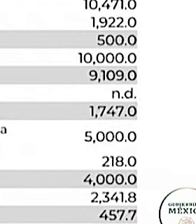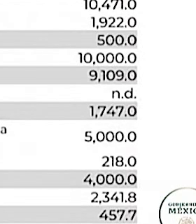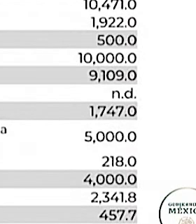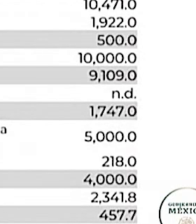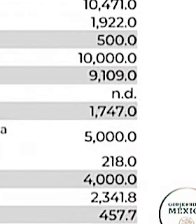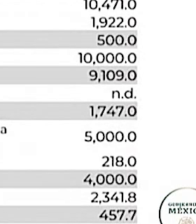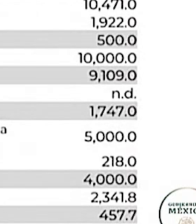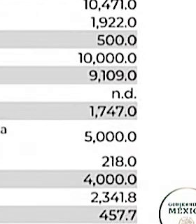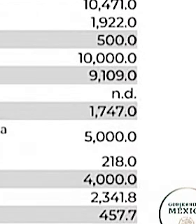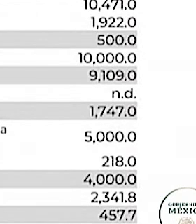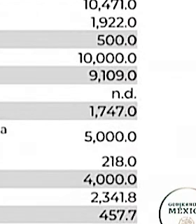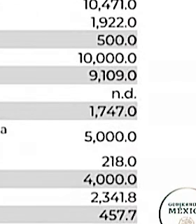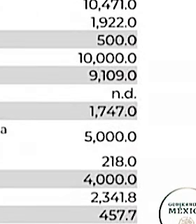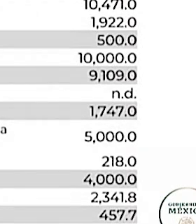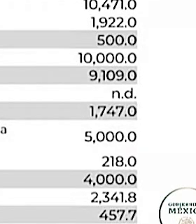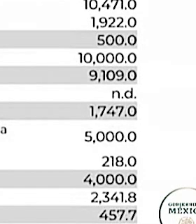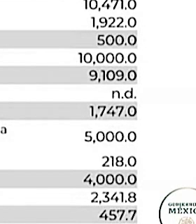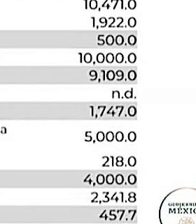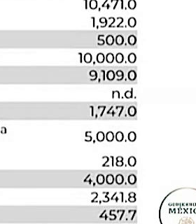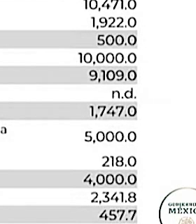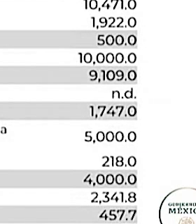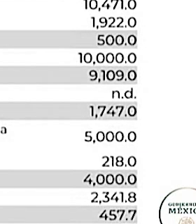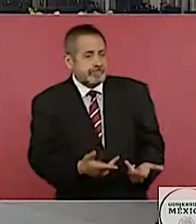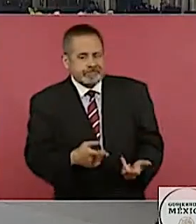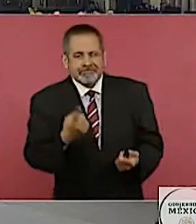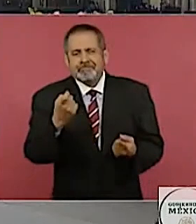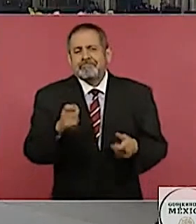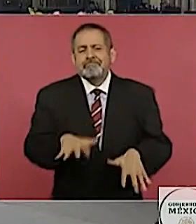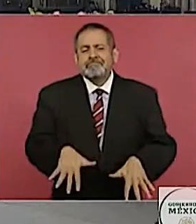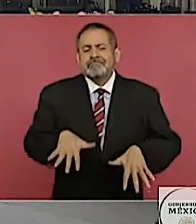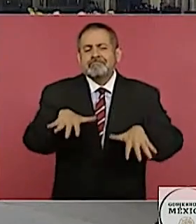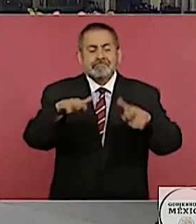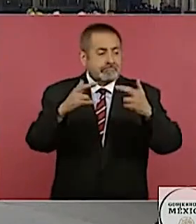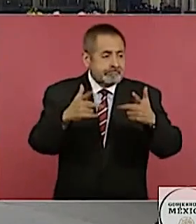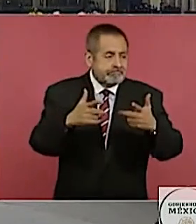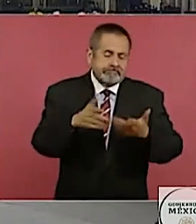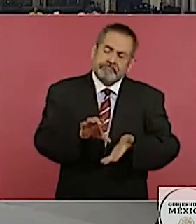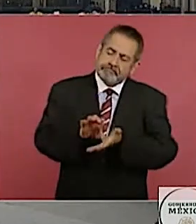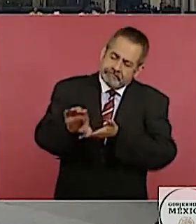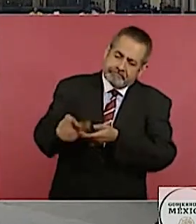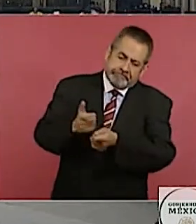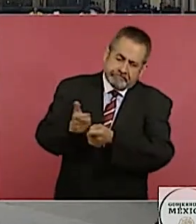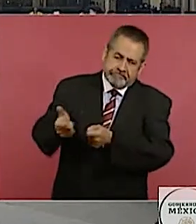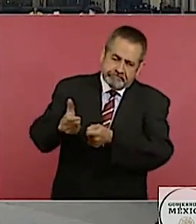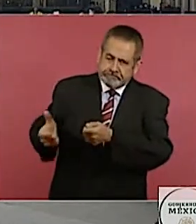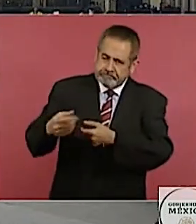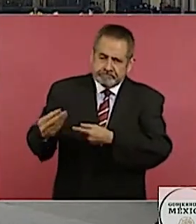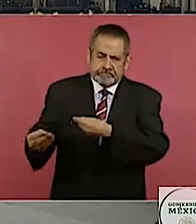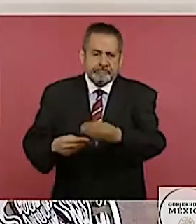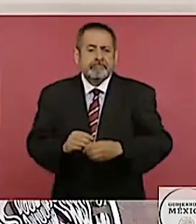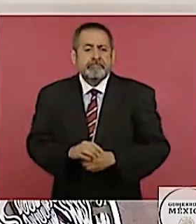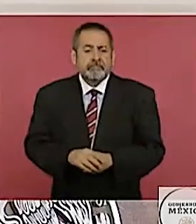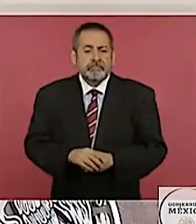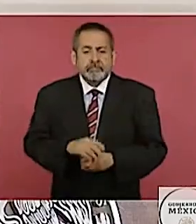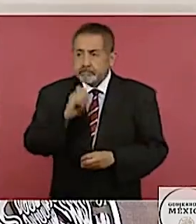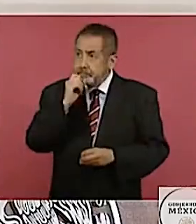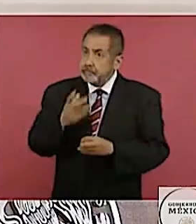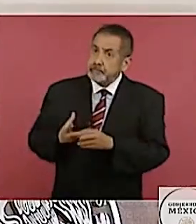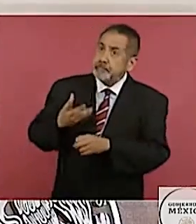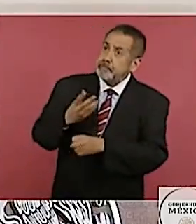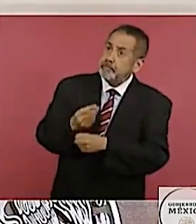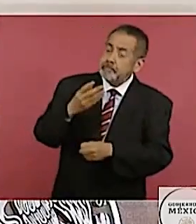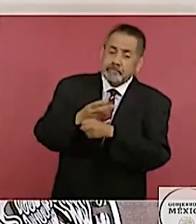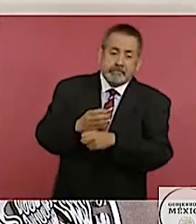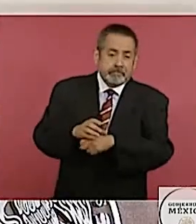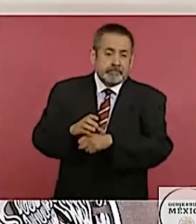2023 a enero 2024 la recuperación de la infraestructura de energía eléctrica